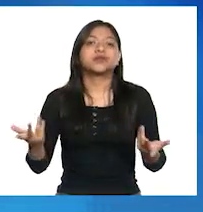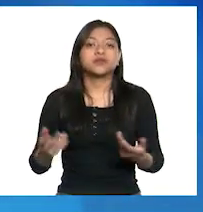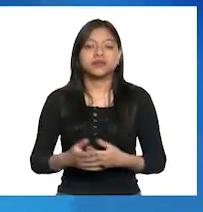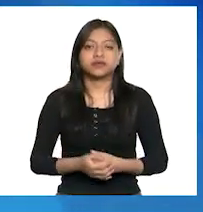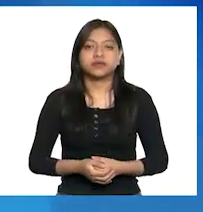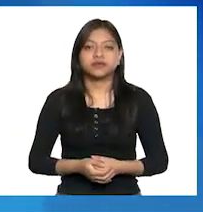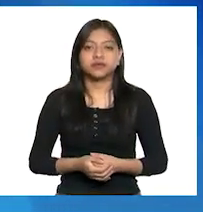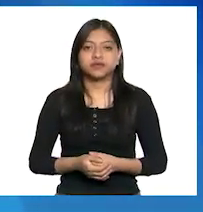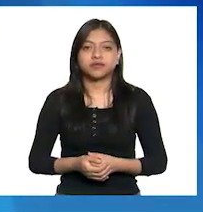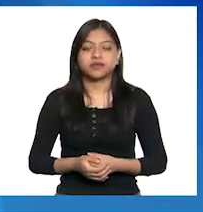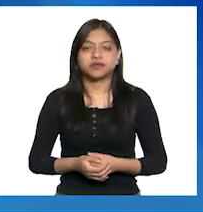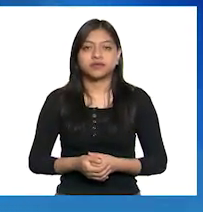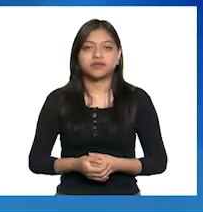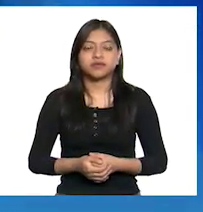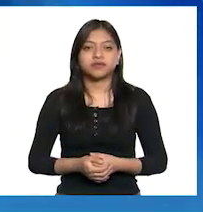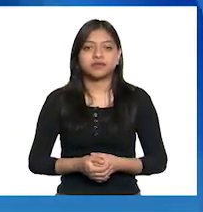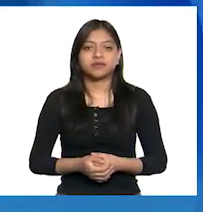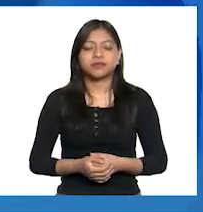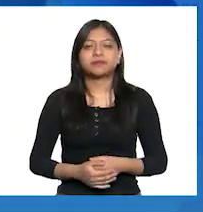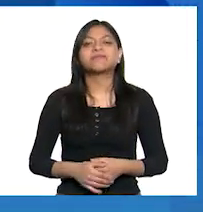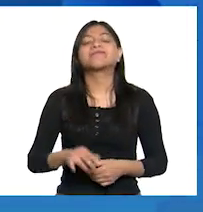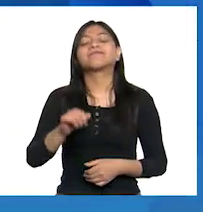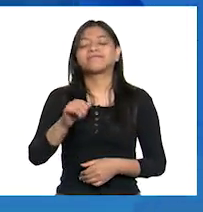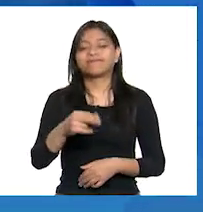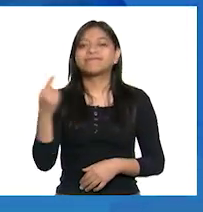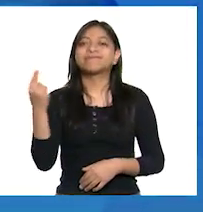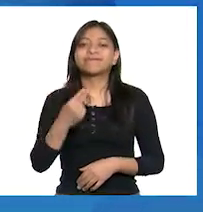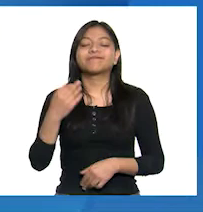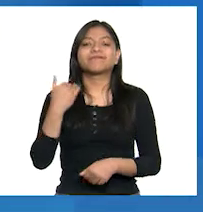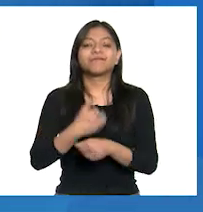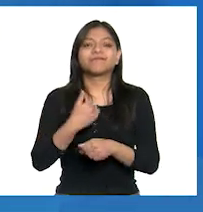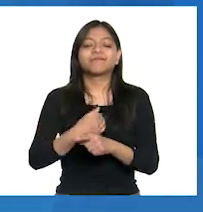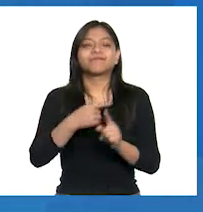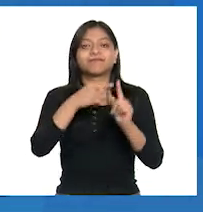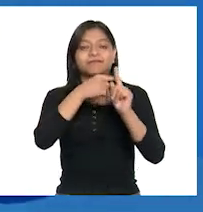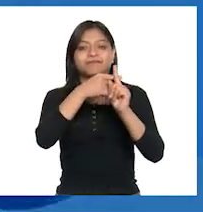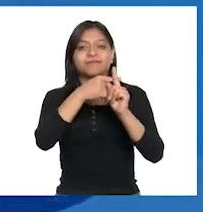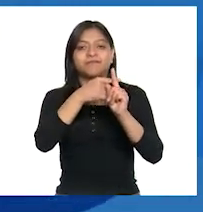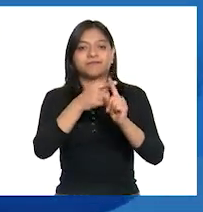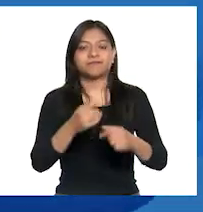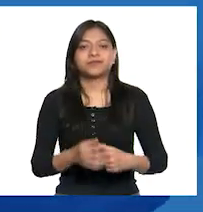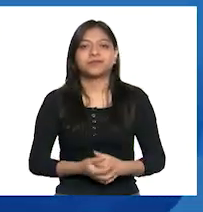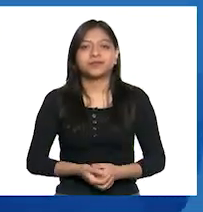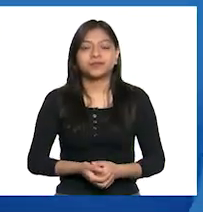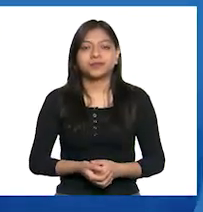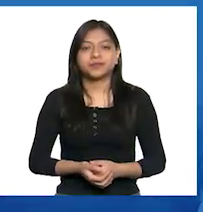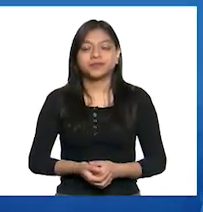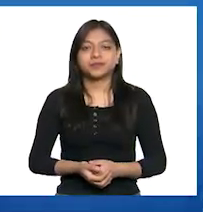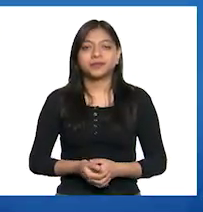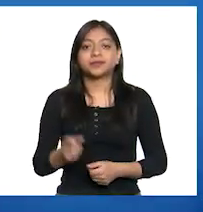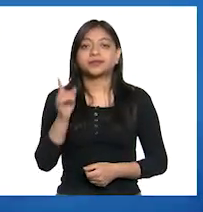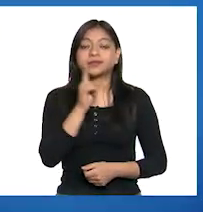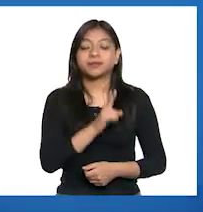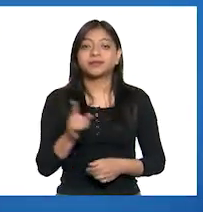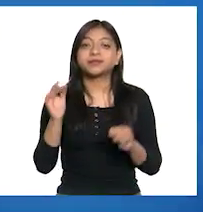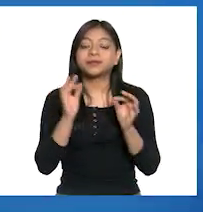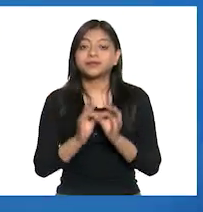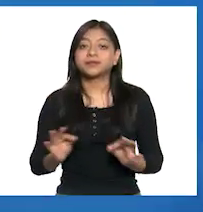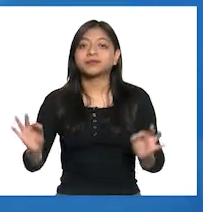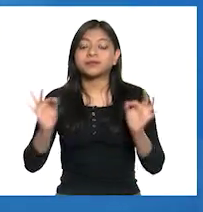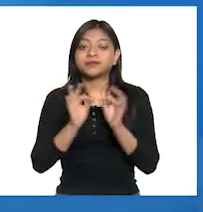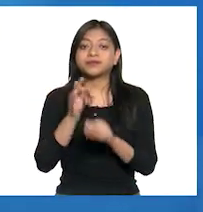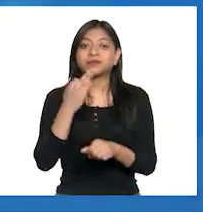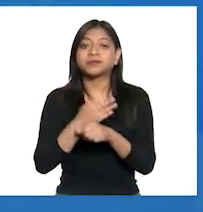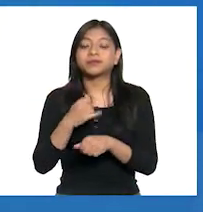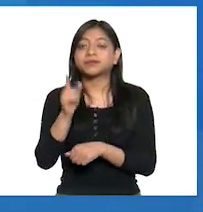más. Pues yo creo que también aquí hay que volver a sumar. Uh-huh, muy bien. Importante primero para resolver este desafío